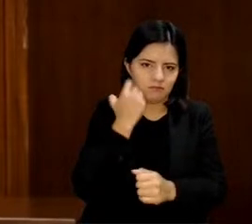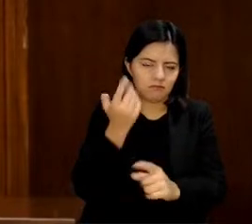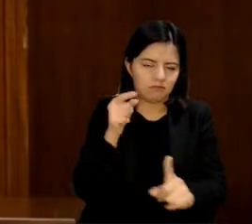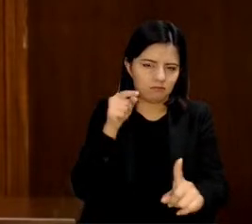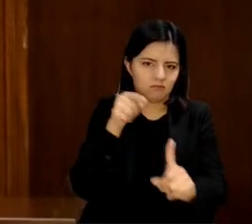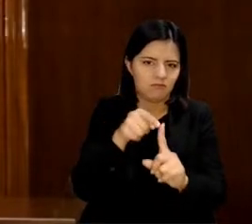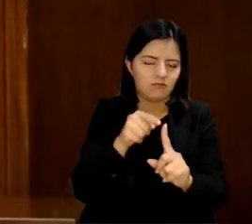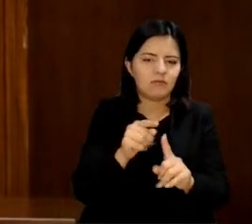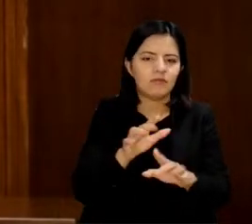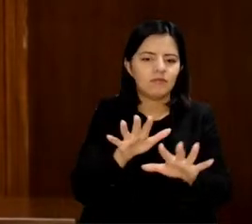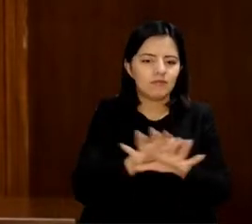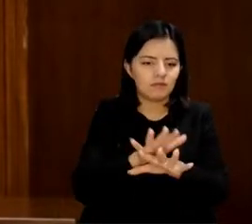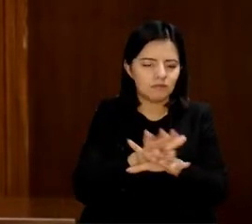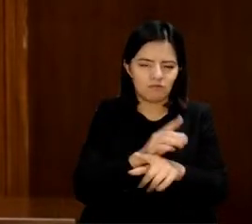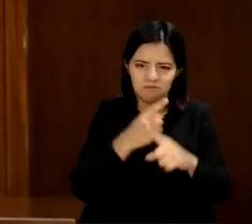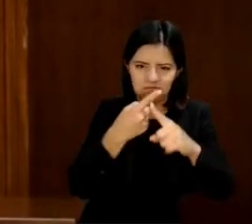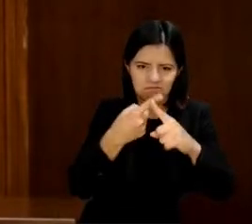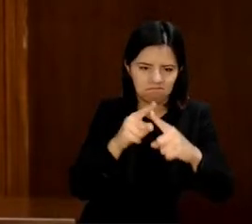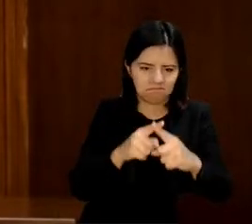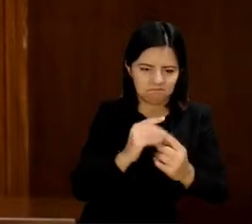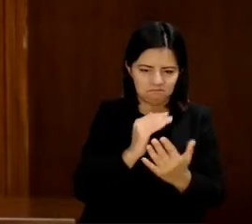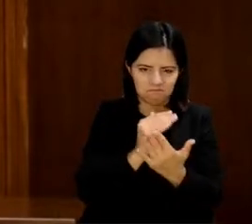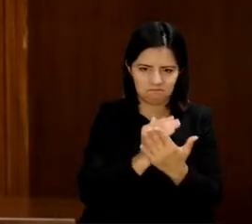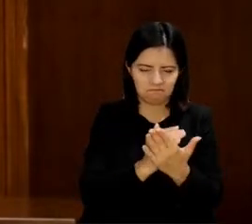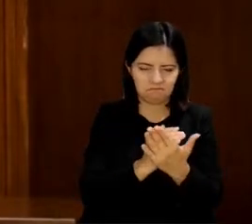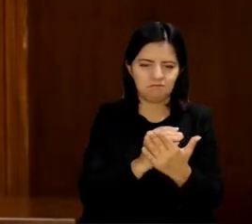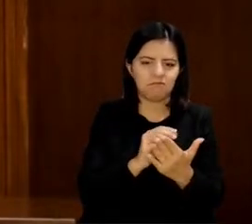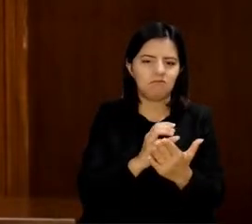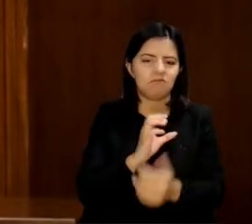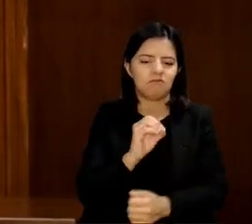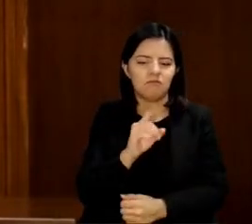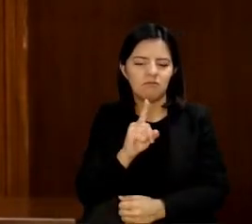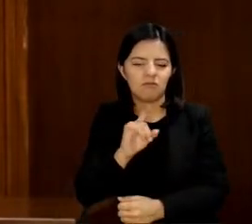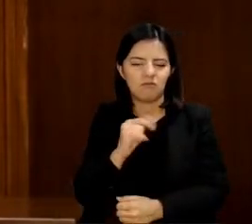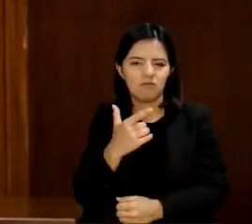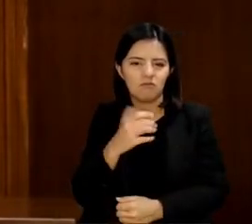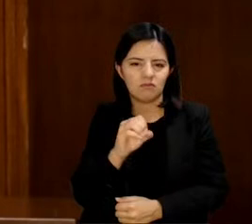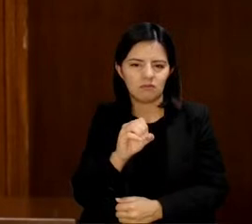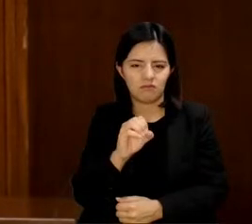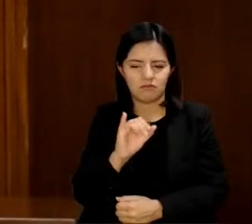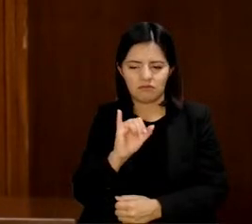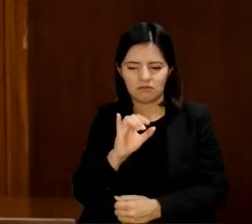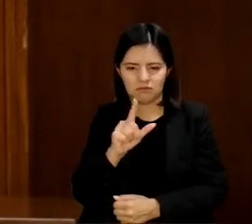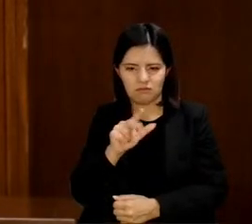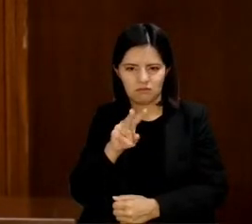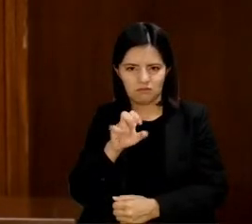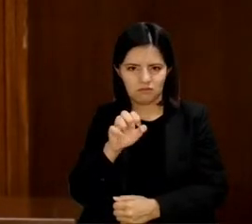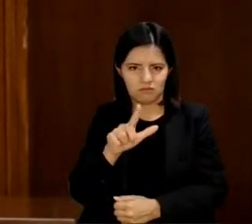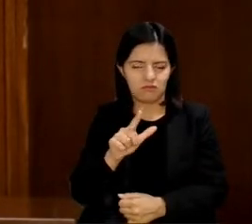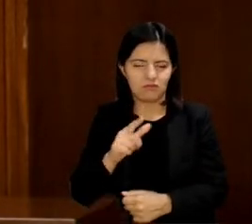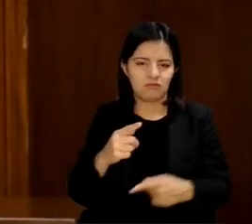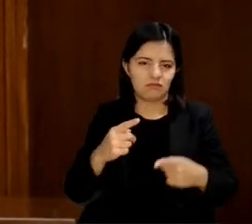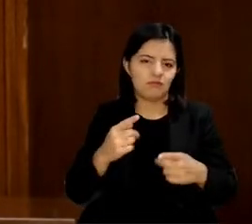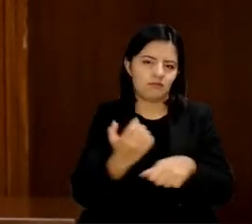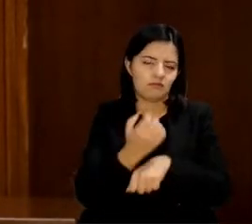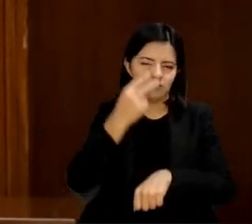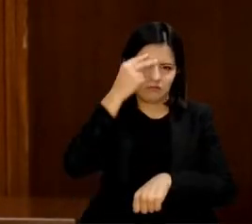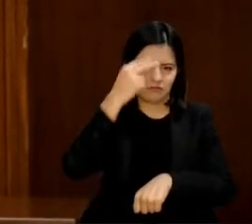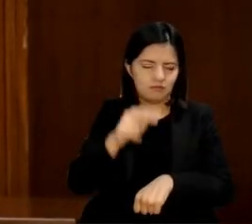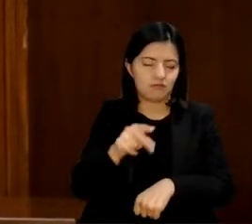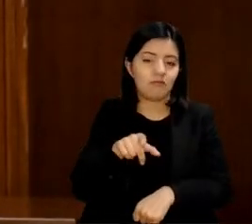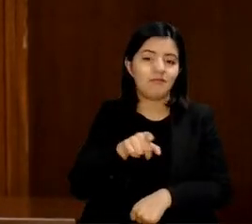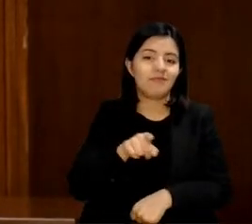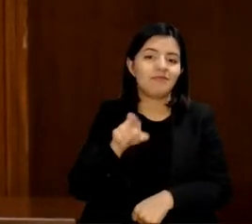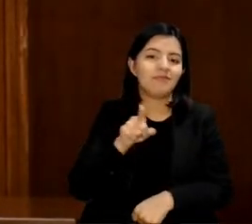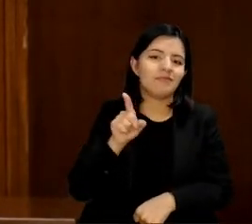diversas disposiciones del Código Civil del Estado de México, presentada por la diputada Jessica Janet Rojas Hernández,